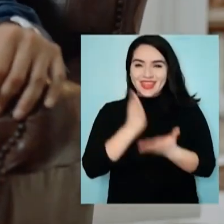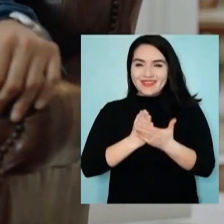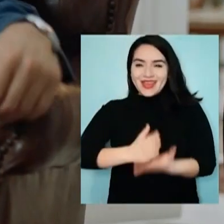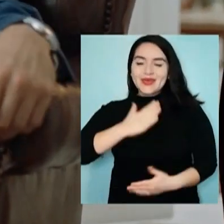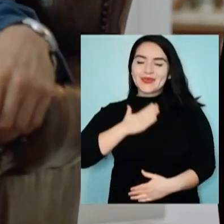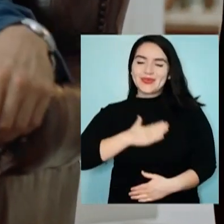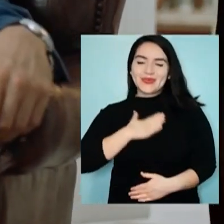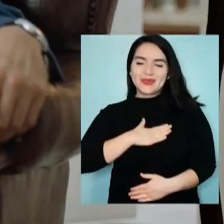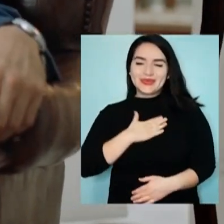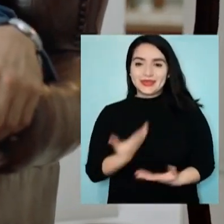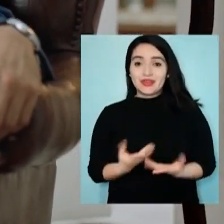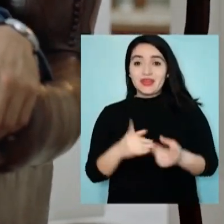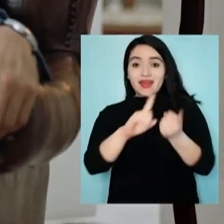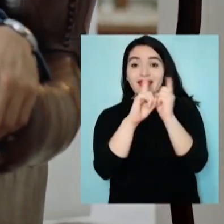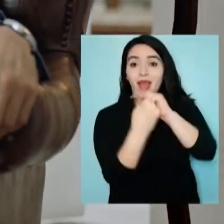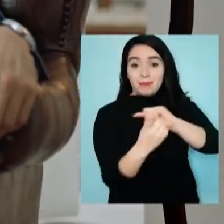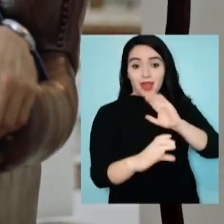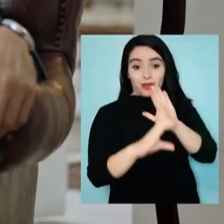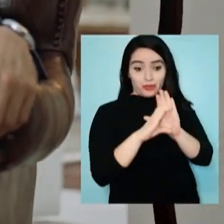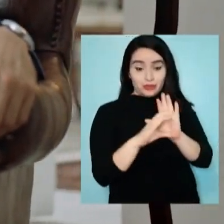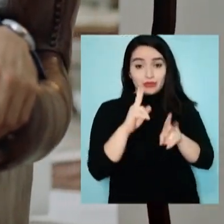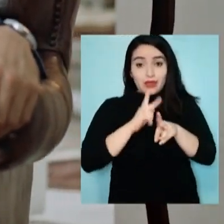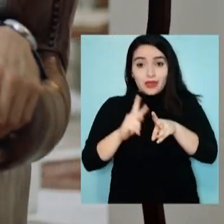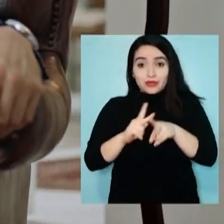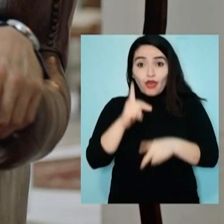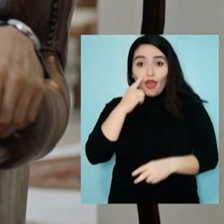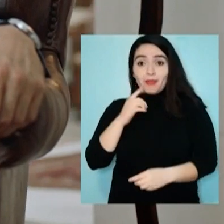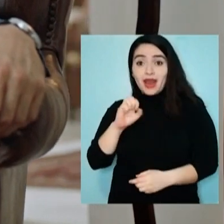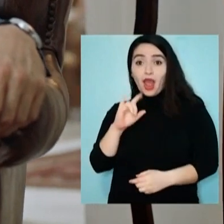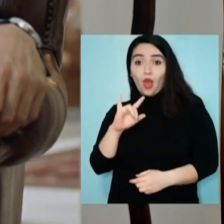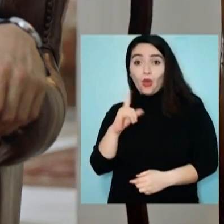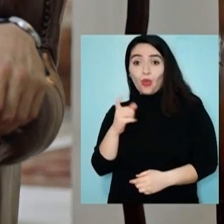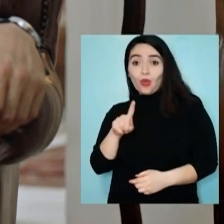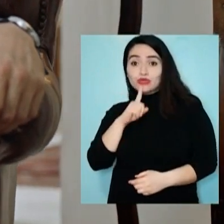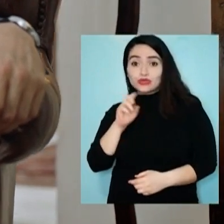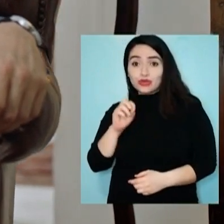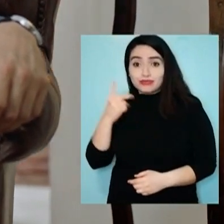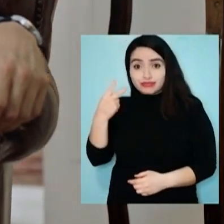¿No nos da gusto cambiar la Constitución de Augusto?